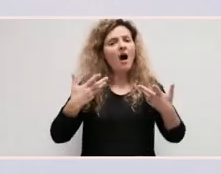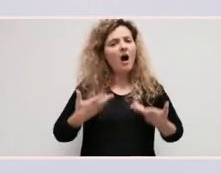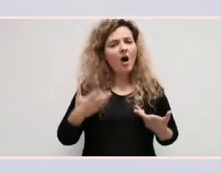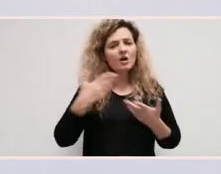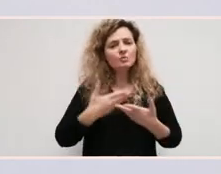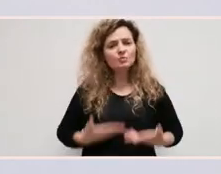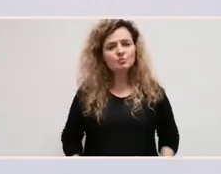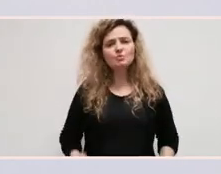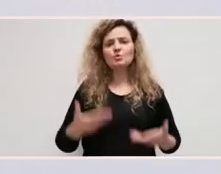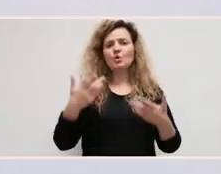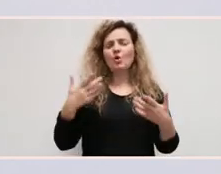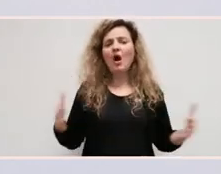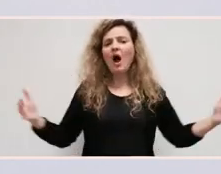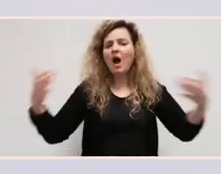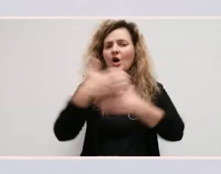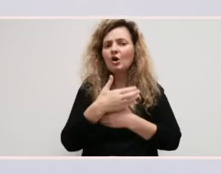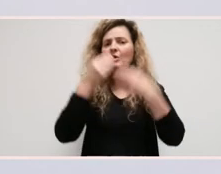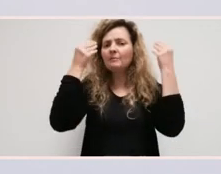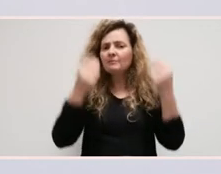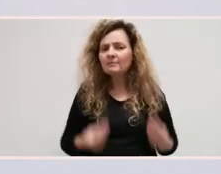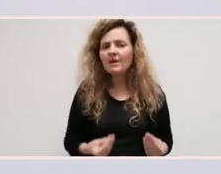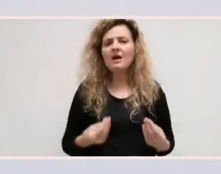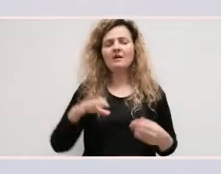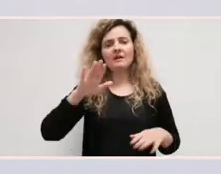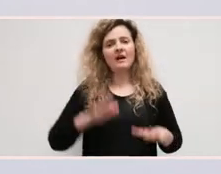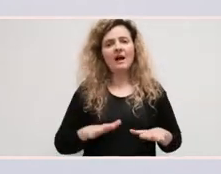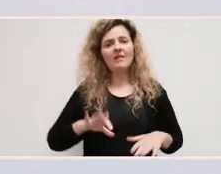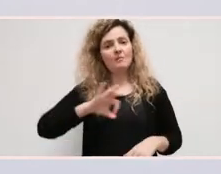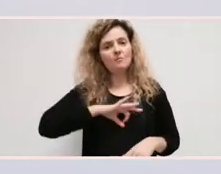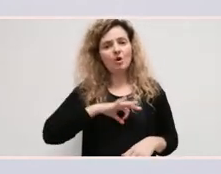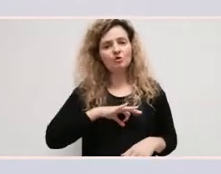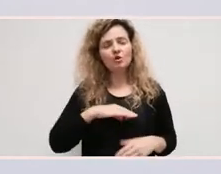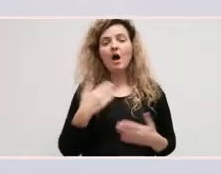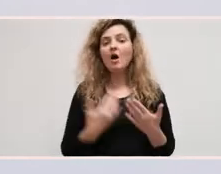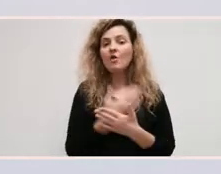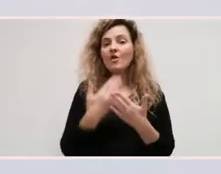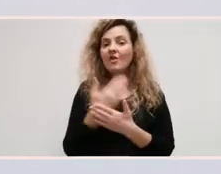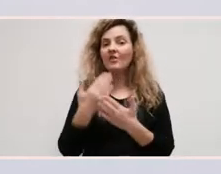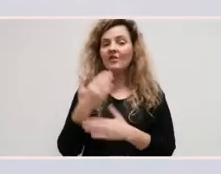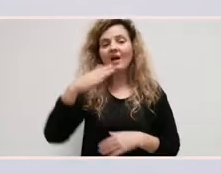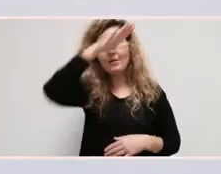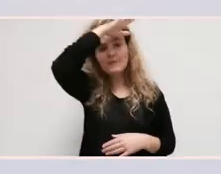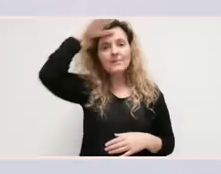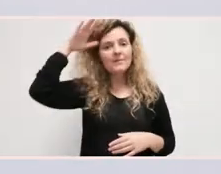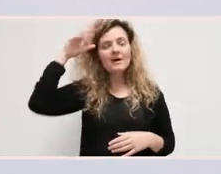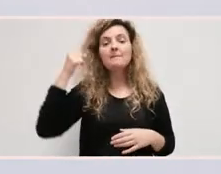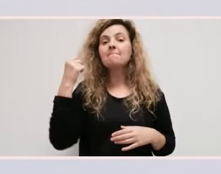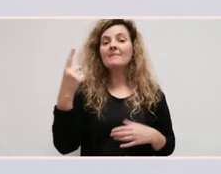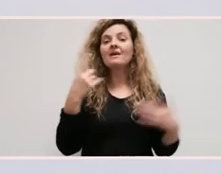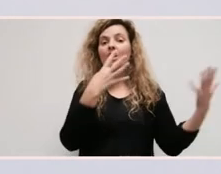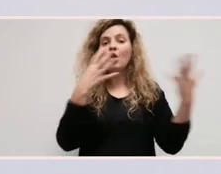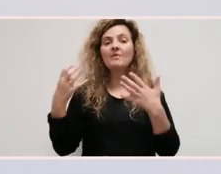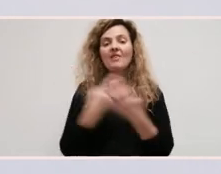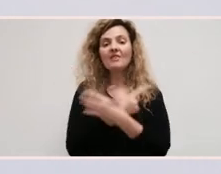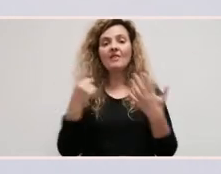síntese tan ben Yodogawa en Pontevedra, que bueno, pasa esos días de verán de